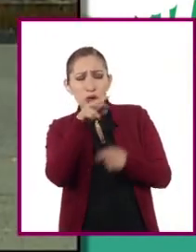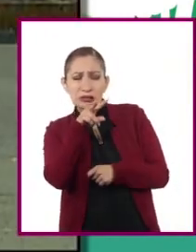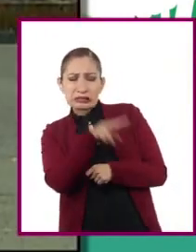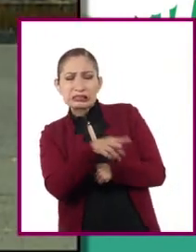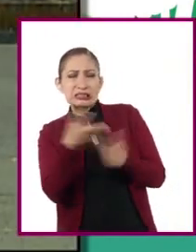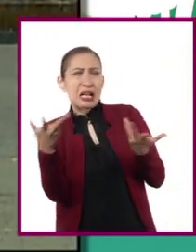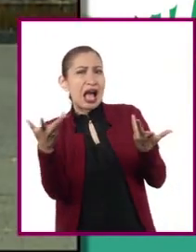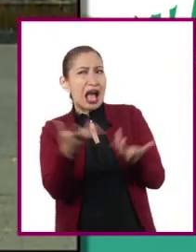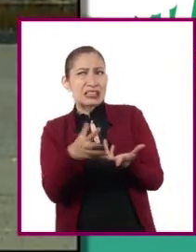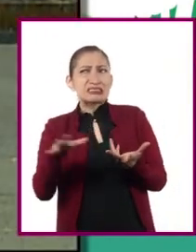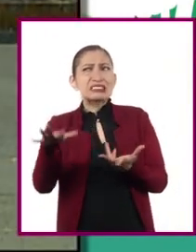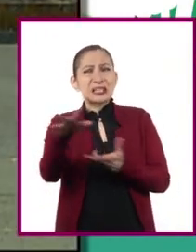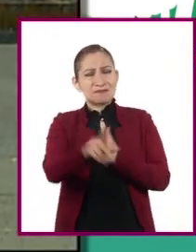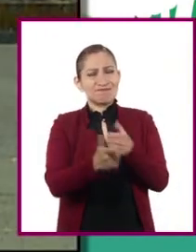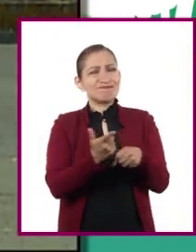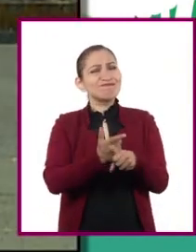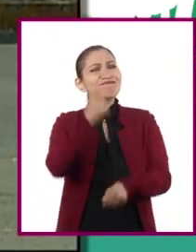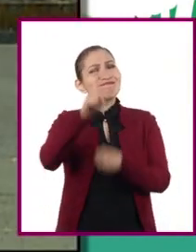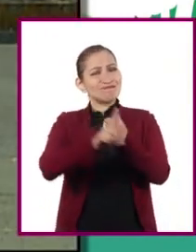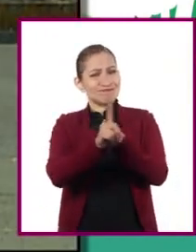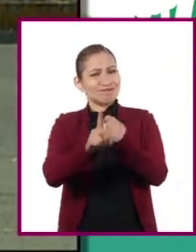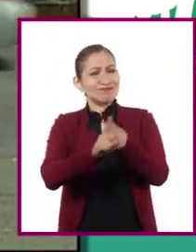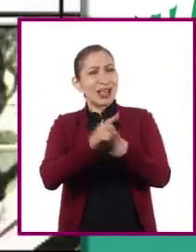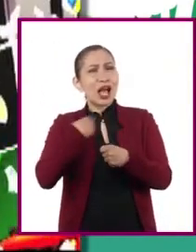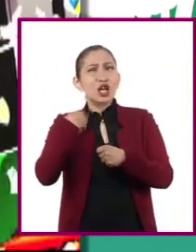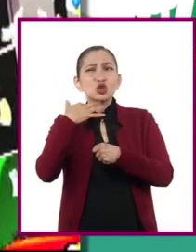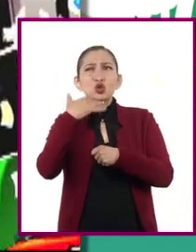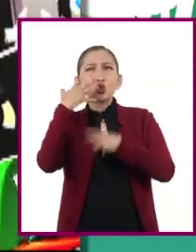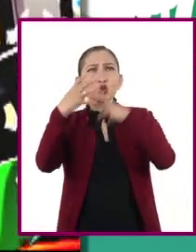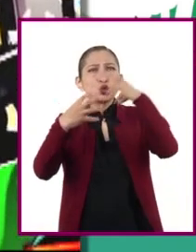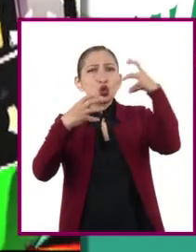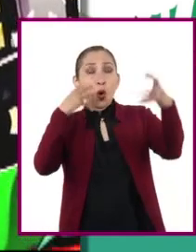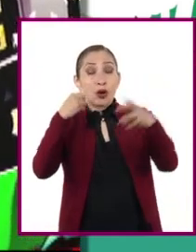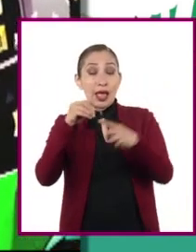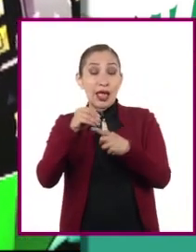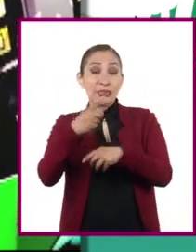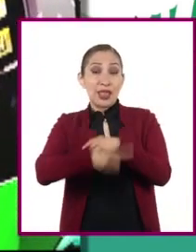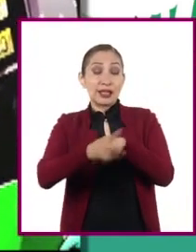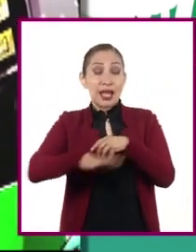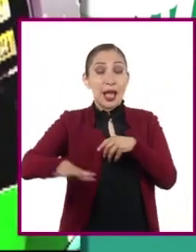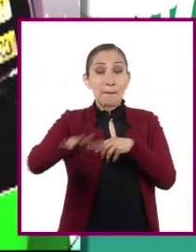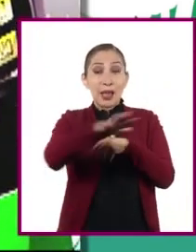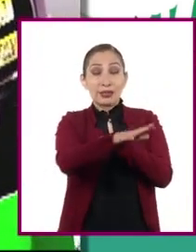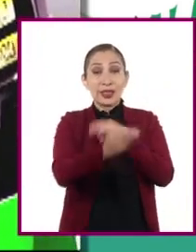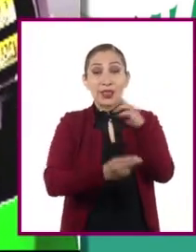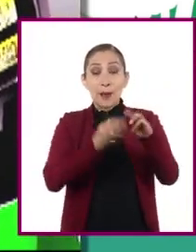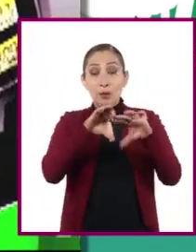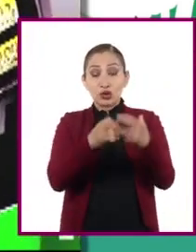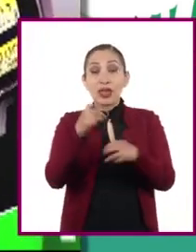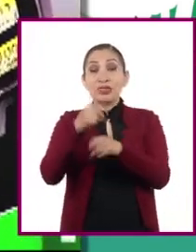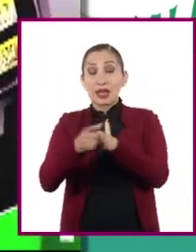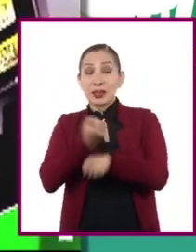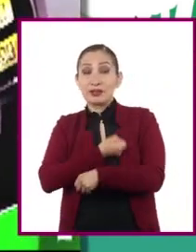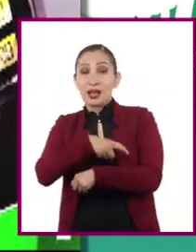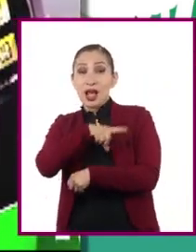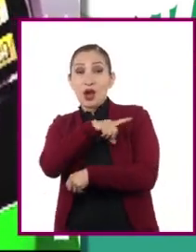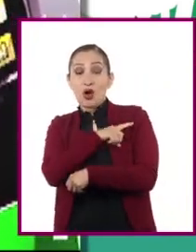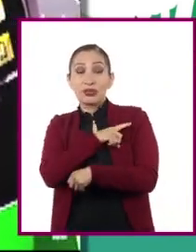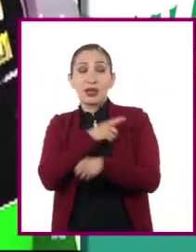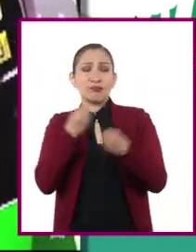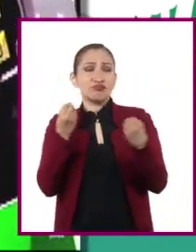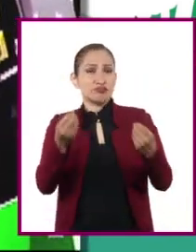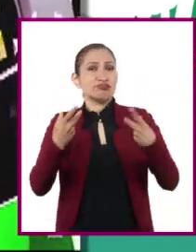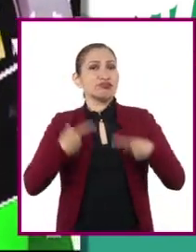ellos ha generado serios problemas de contaminación que impactan el clima global y afectan la salud